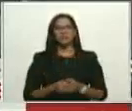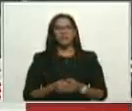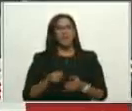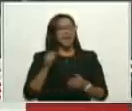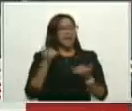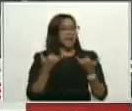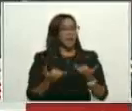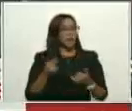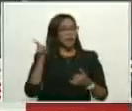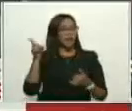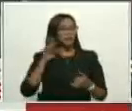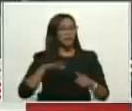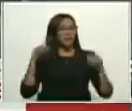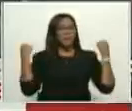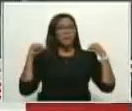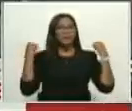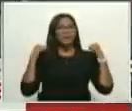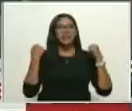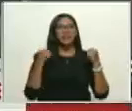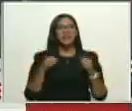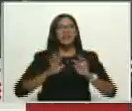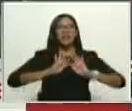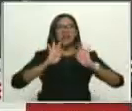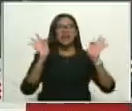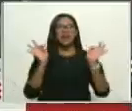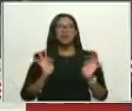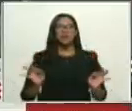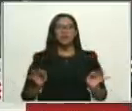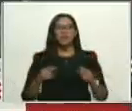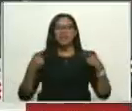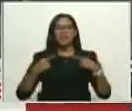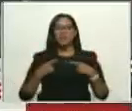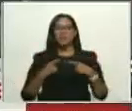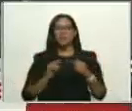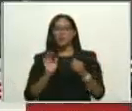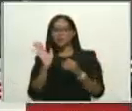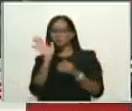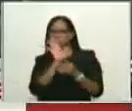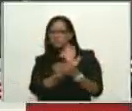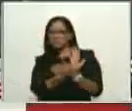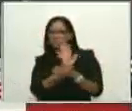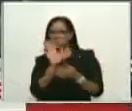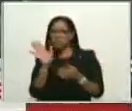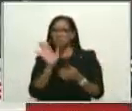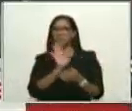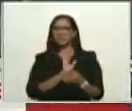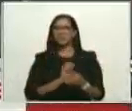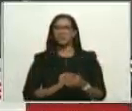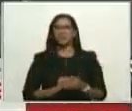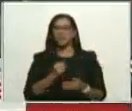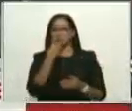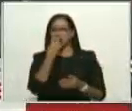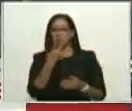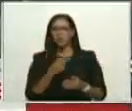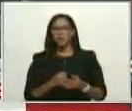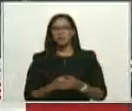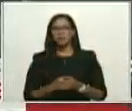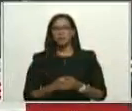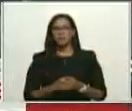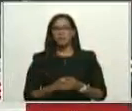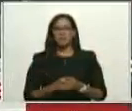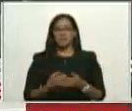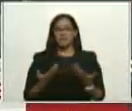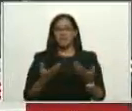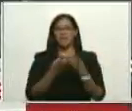ensayando el prototipo del enemigo invisible. No solo aquí. Es la estrategia